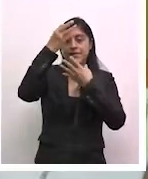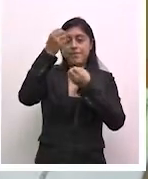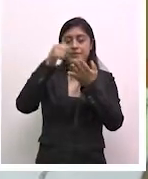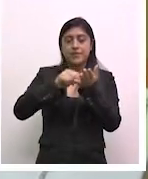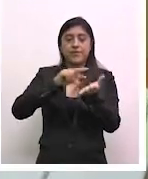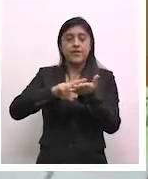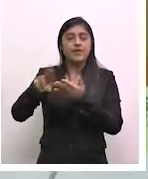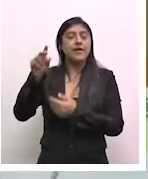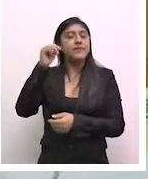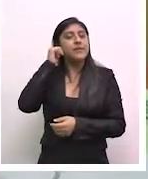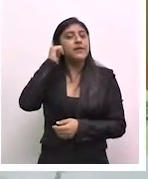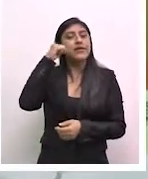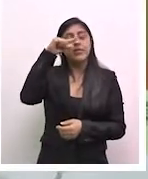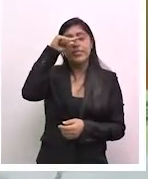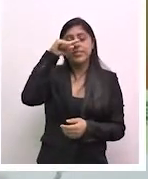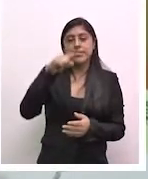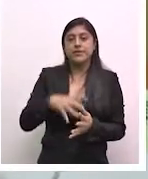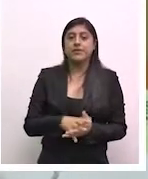garcía